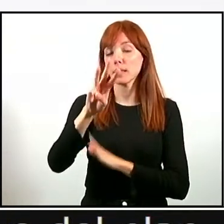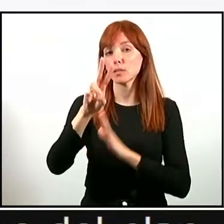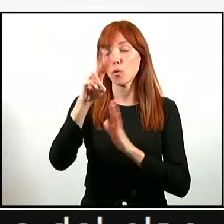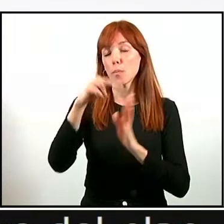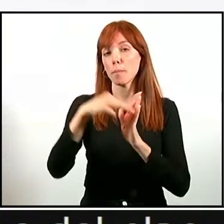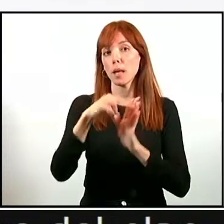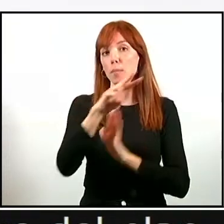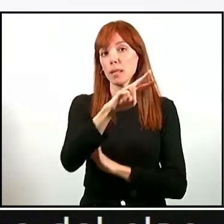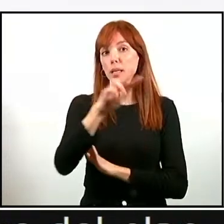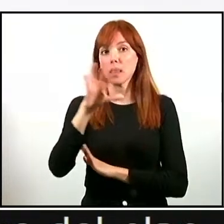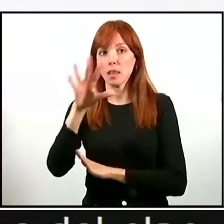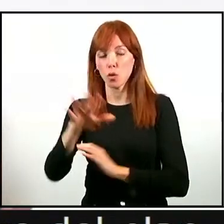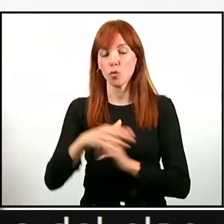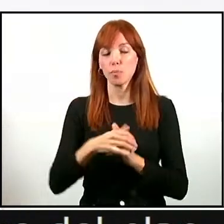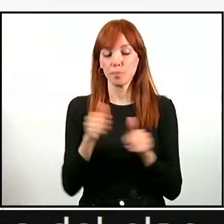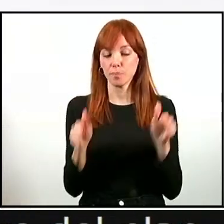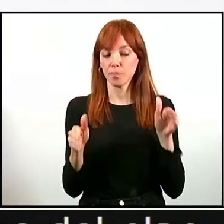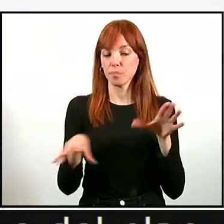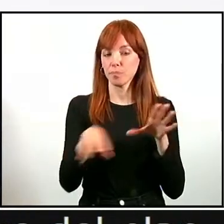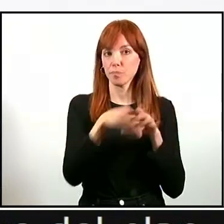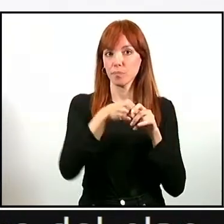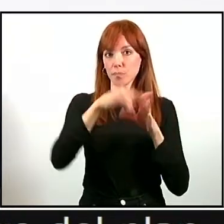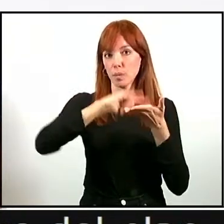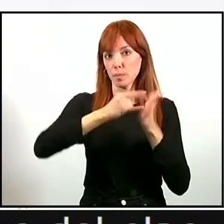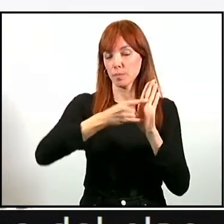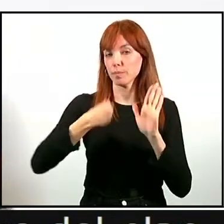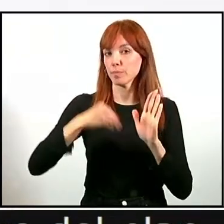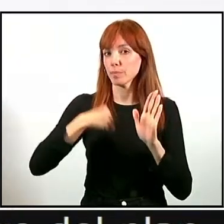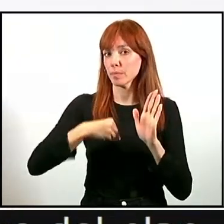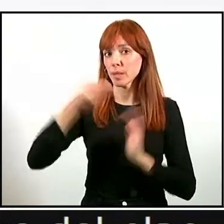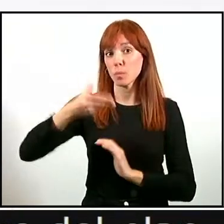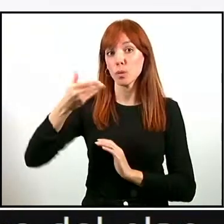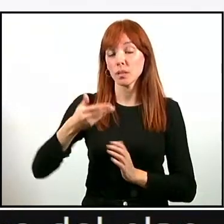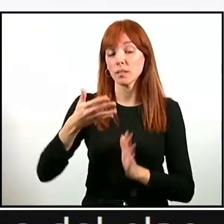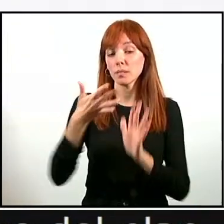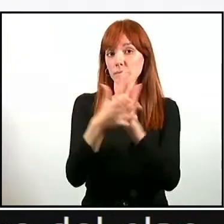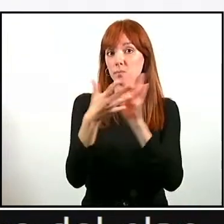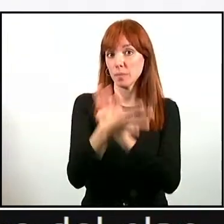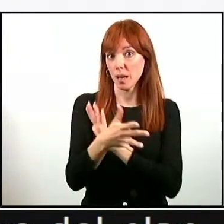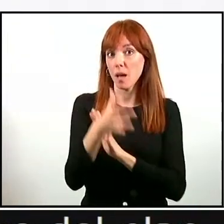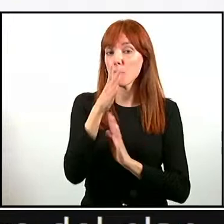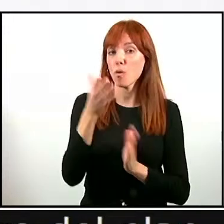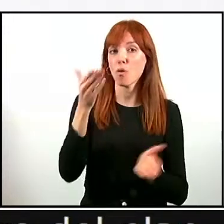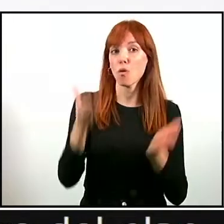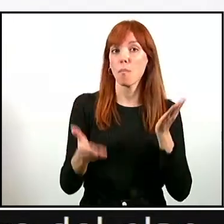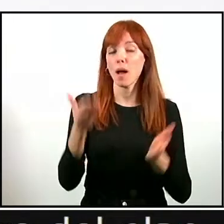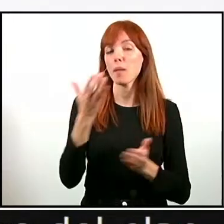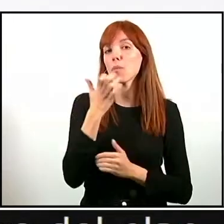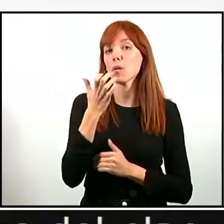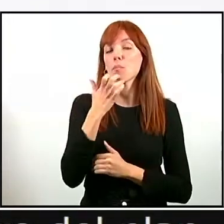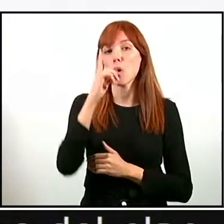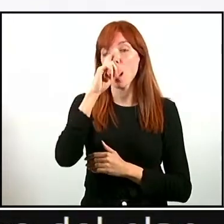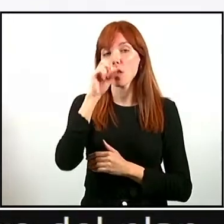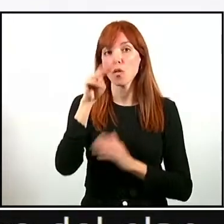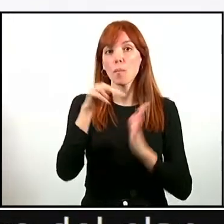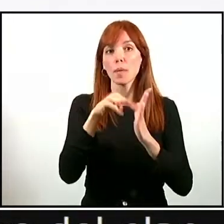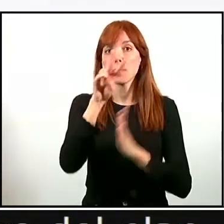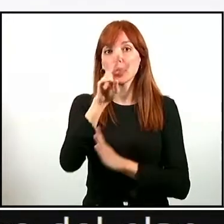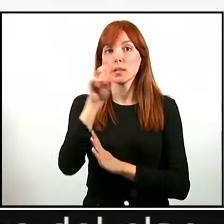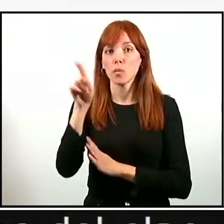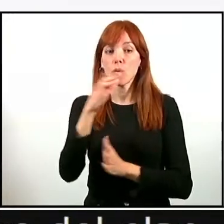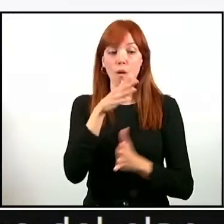2023-2027. Es importante destacar con respecto a otras convocatorias, como por ejemplo la que hubo en el año 2021, que hay un